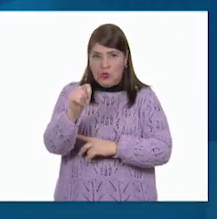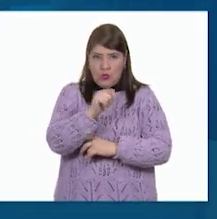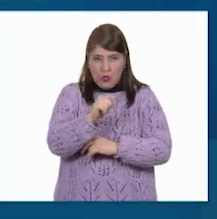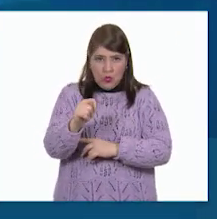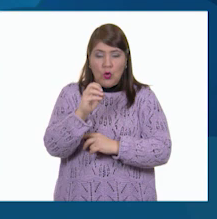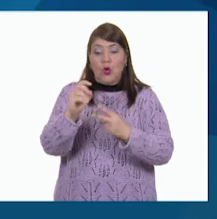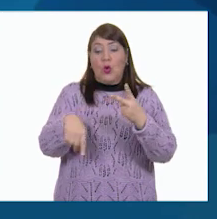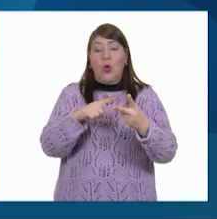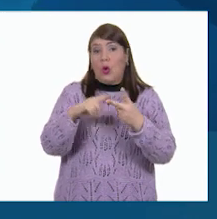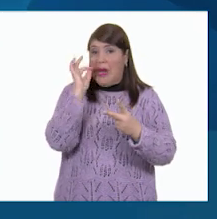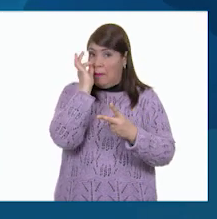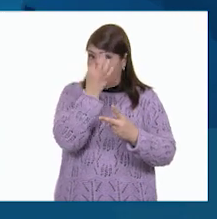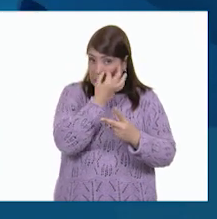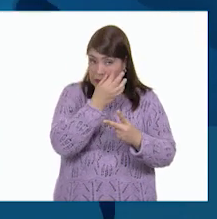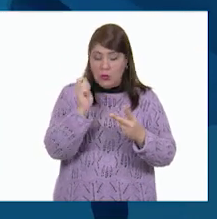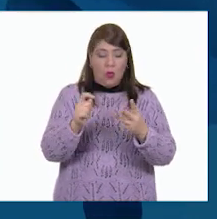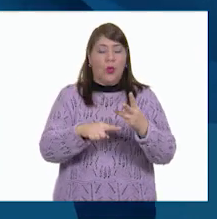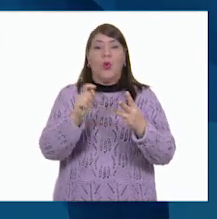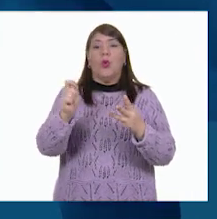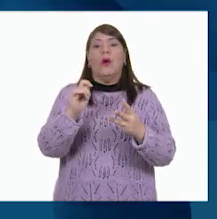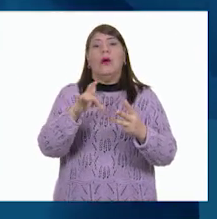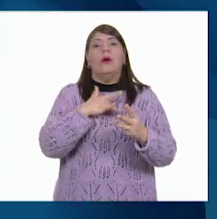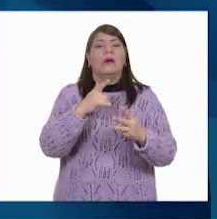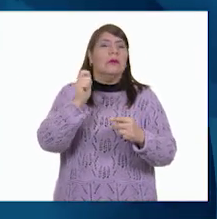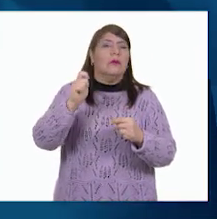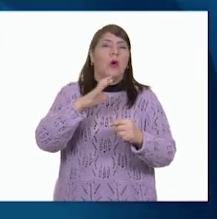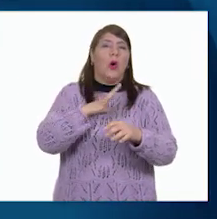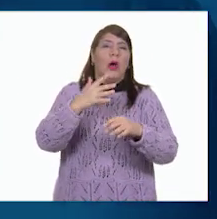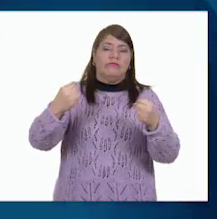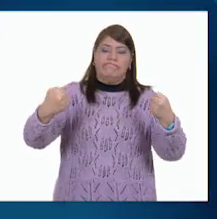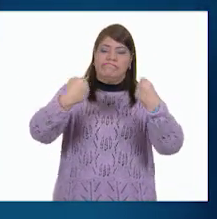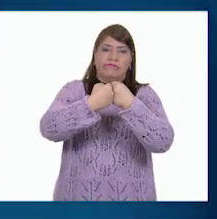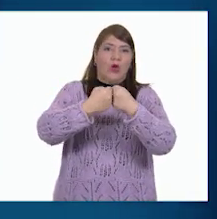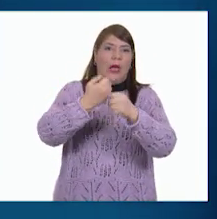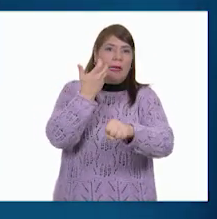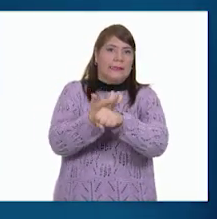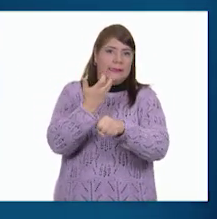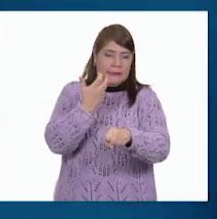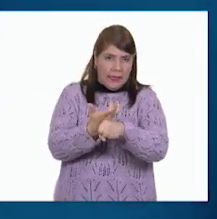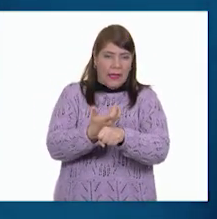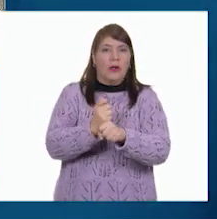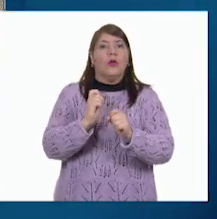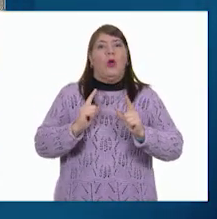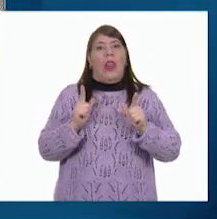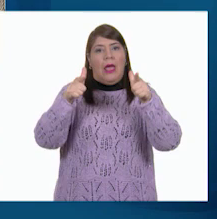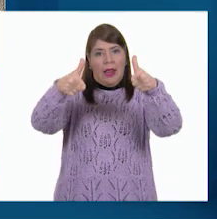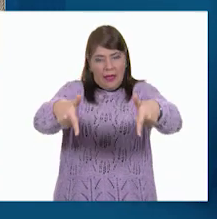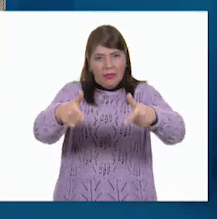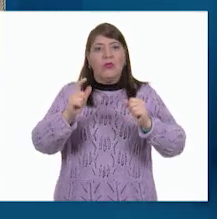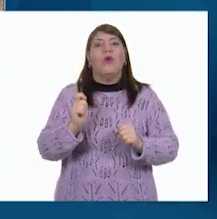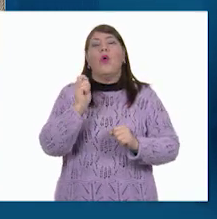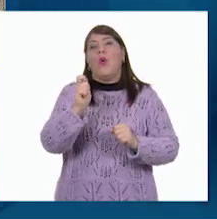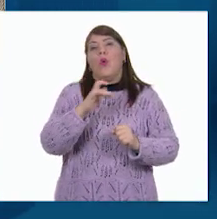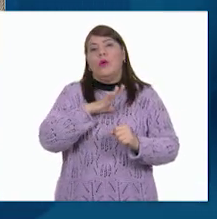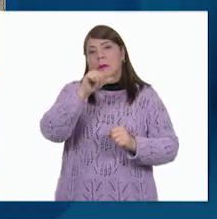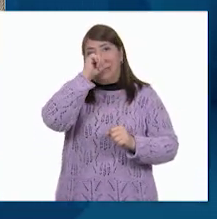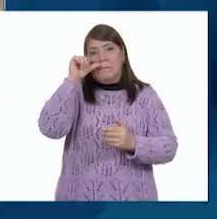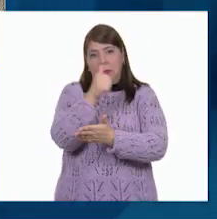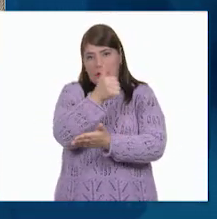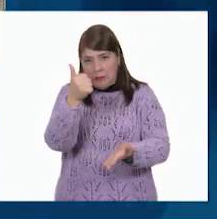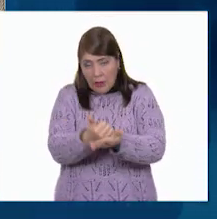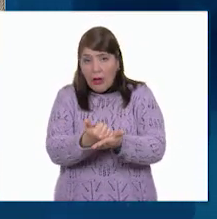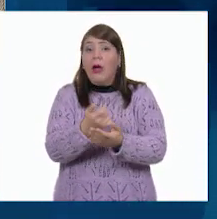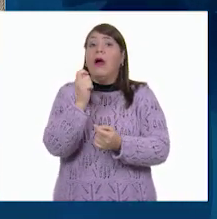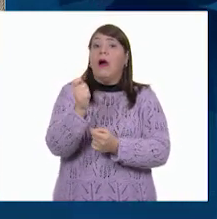en Irapuato y en las estaciones de la frontera con Estados Unidos, como Nuevo Laredo o Ciudad Juárez. Ahí